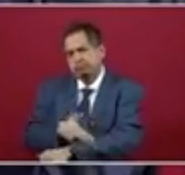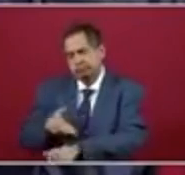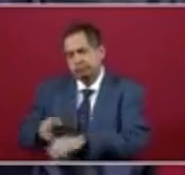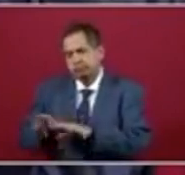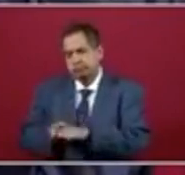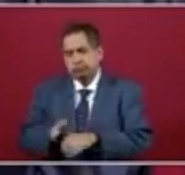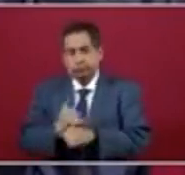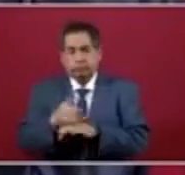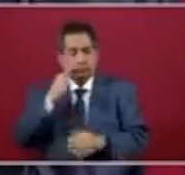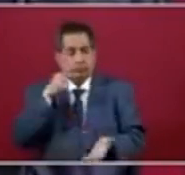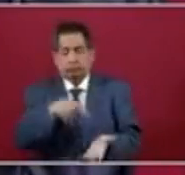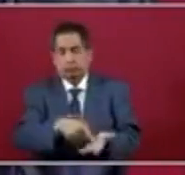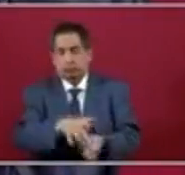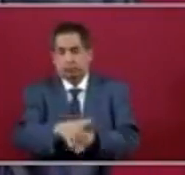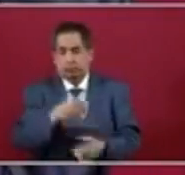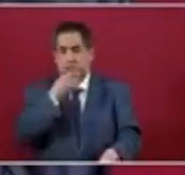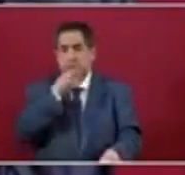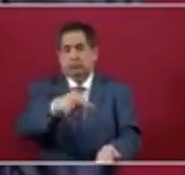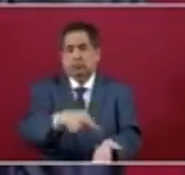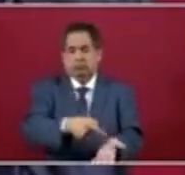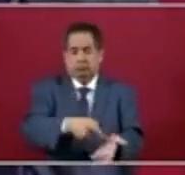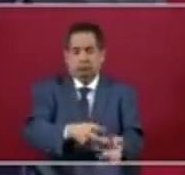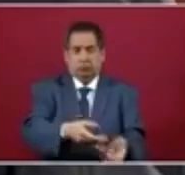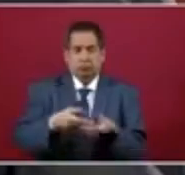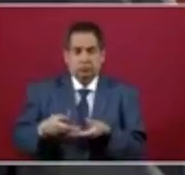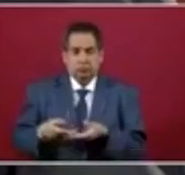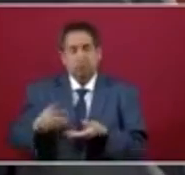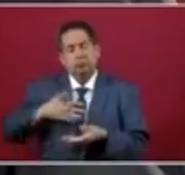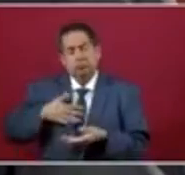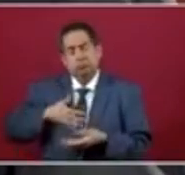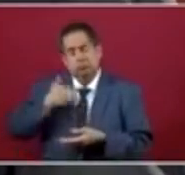la información que se disponga.